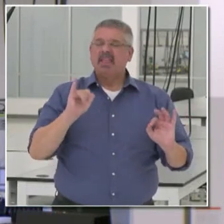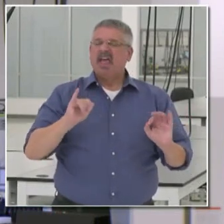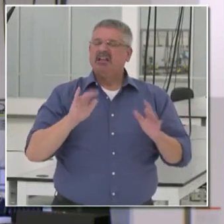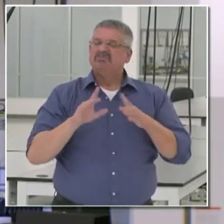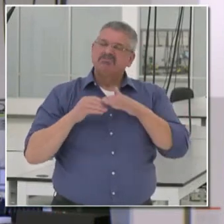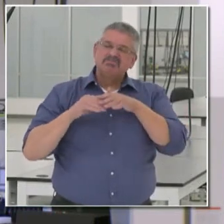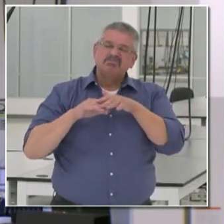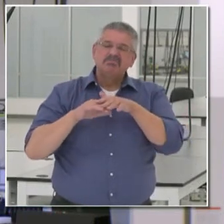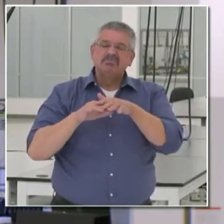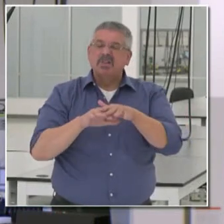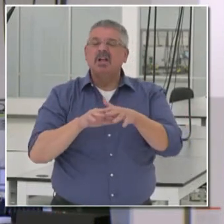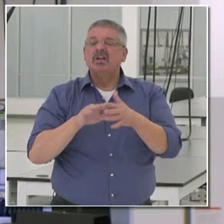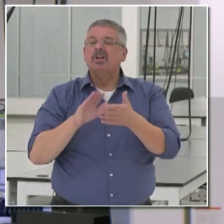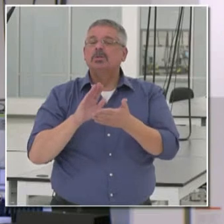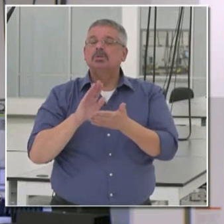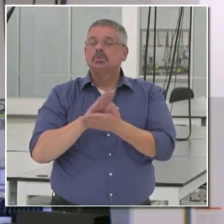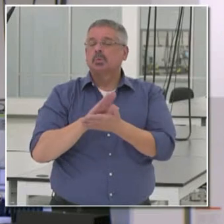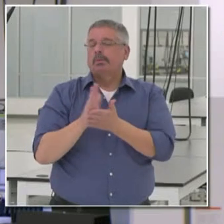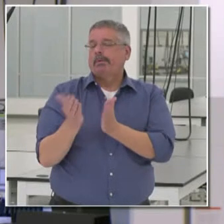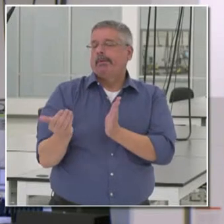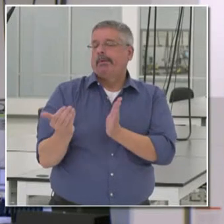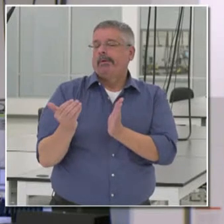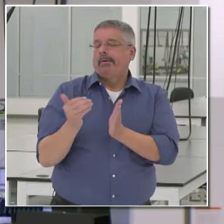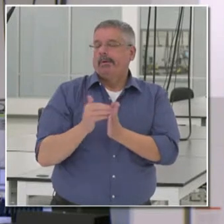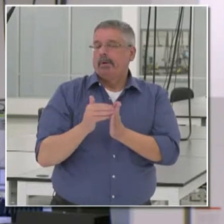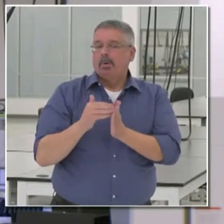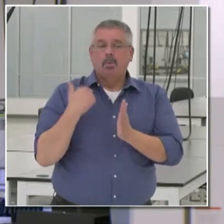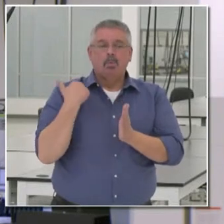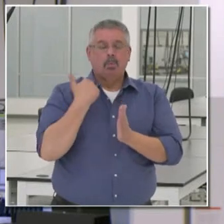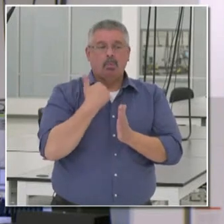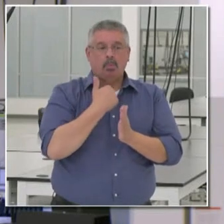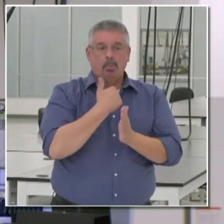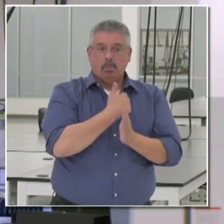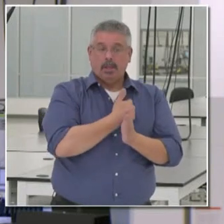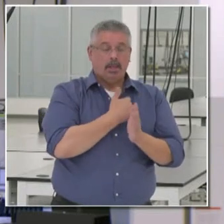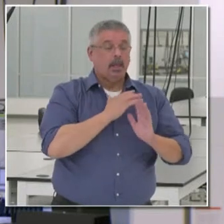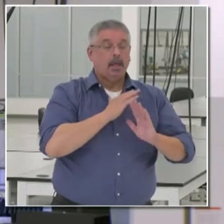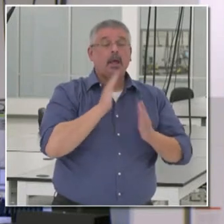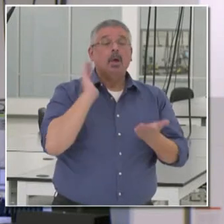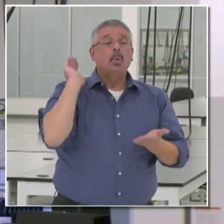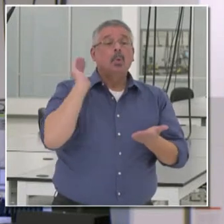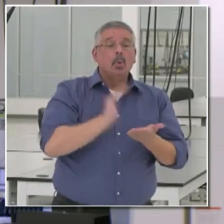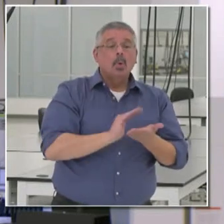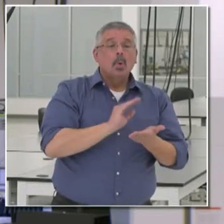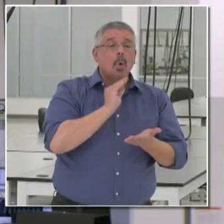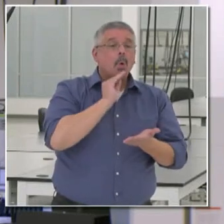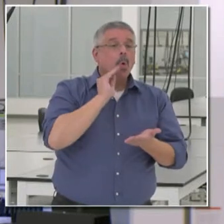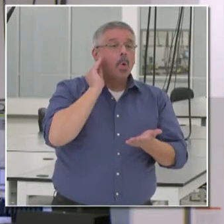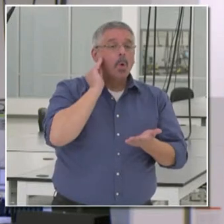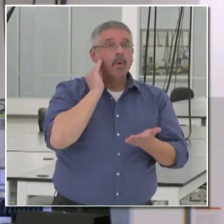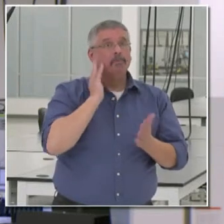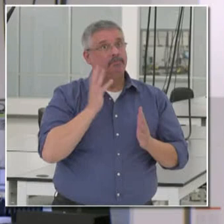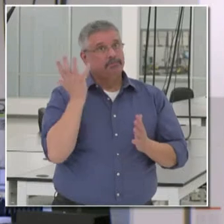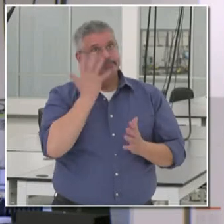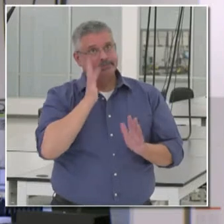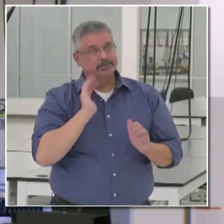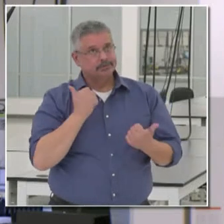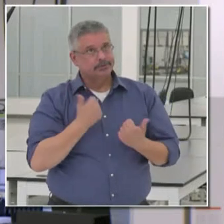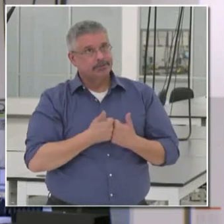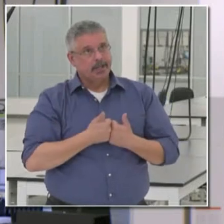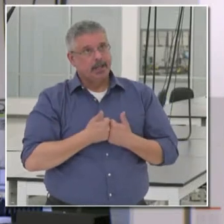así que van entrando poco a poco a la escuela van con fechas diferentes y estamos desfasando el